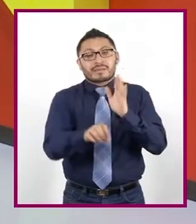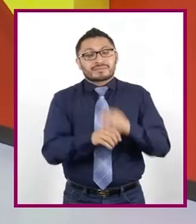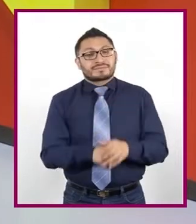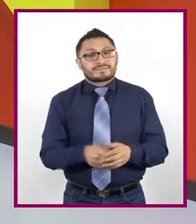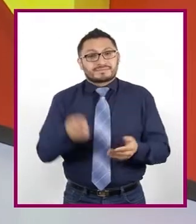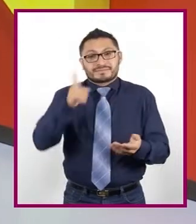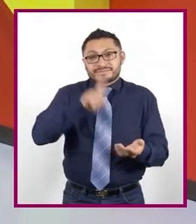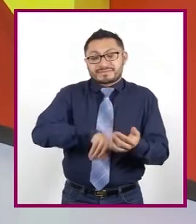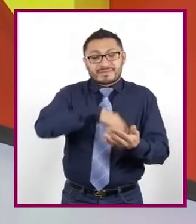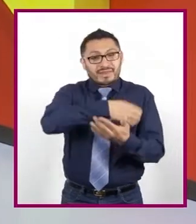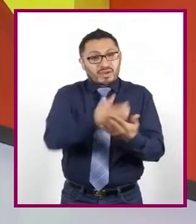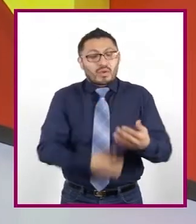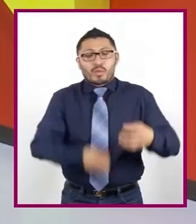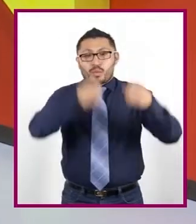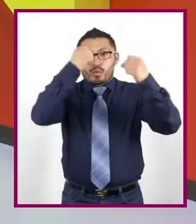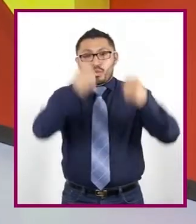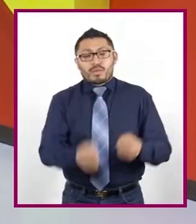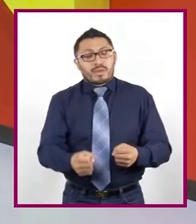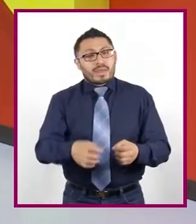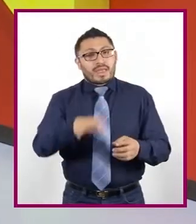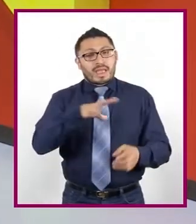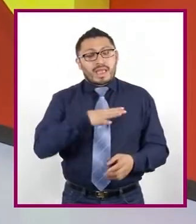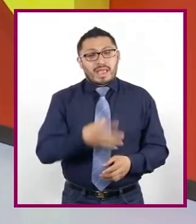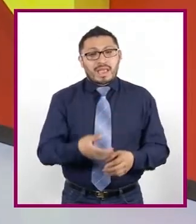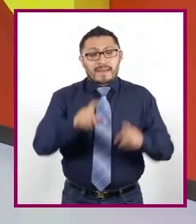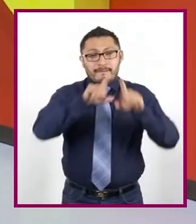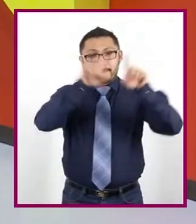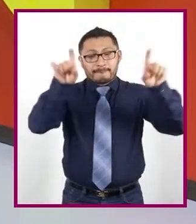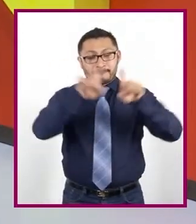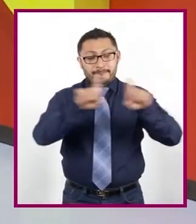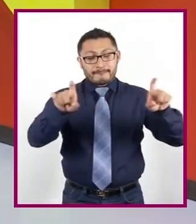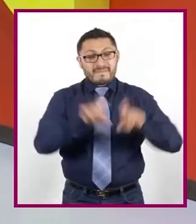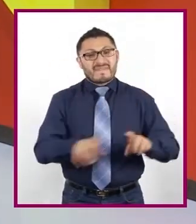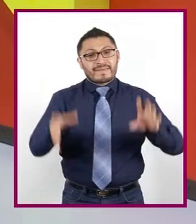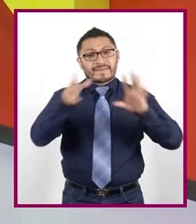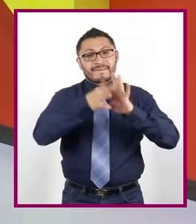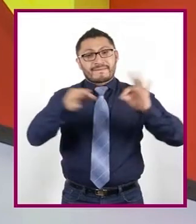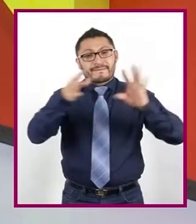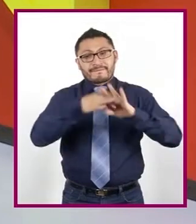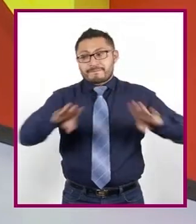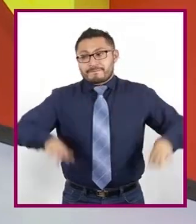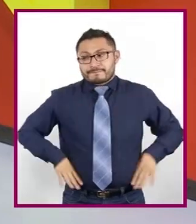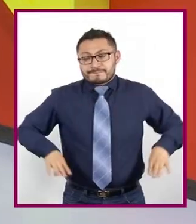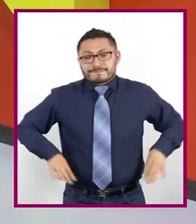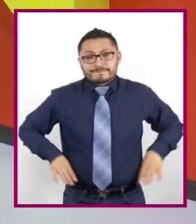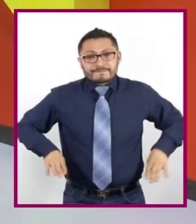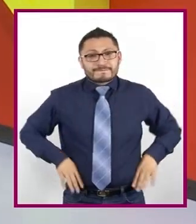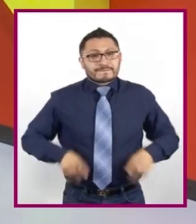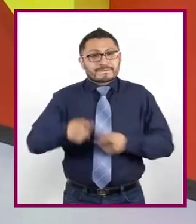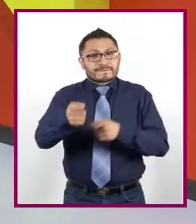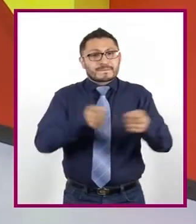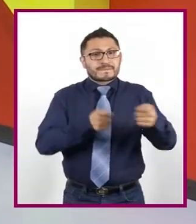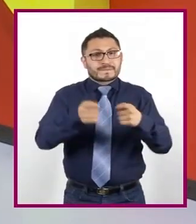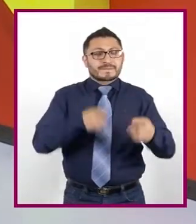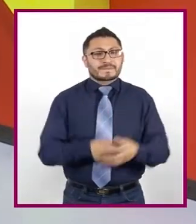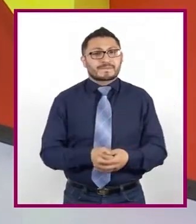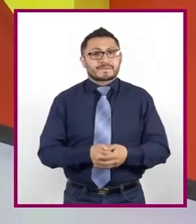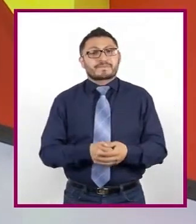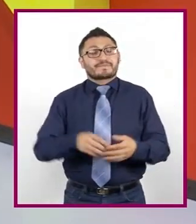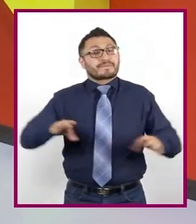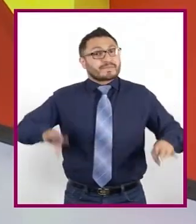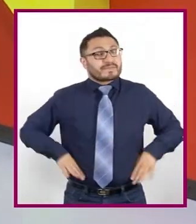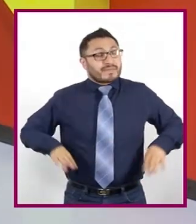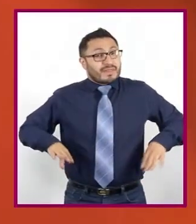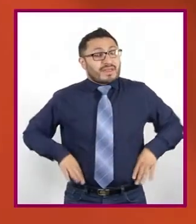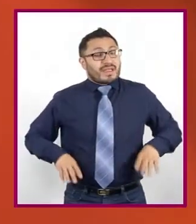los contratos y garantías se conforman por párrafos que describen las condiciones que los regulan. Las características